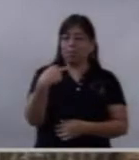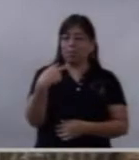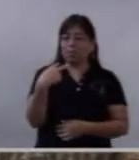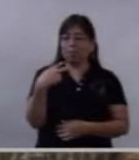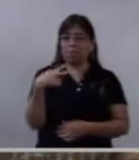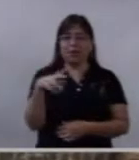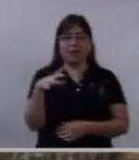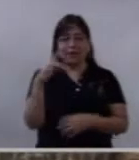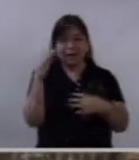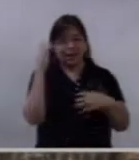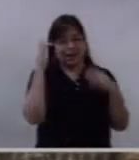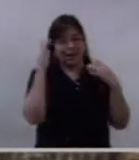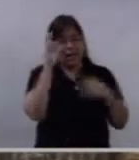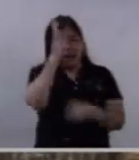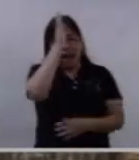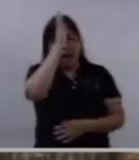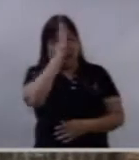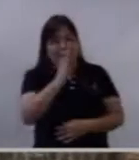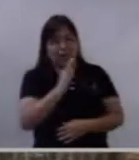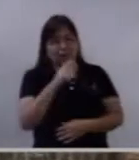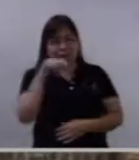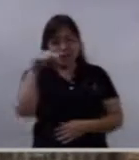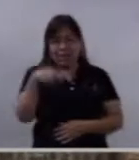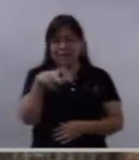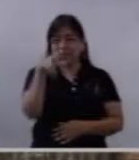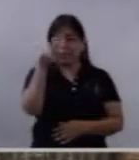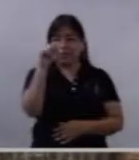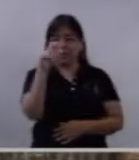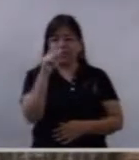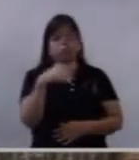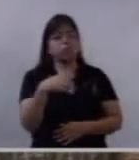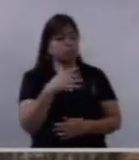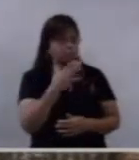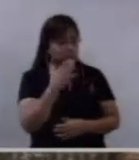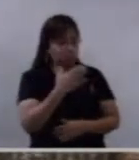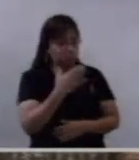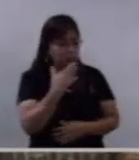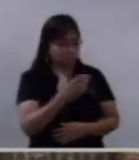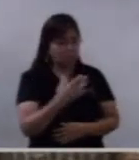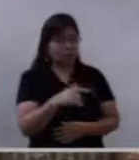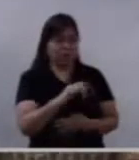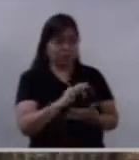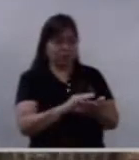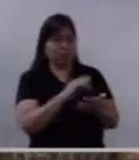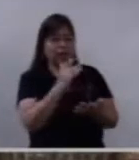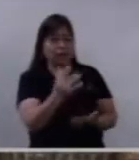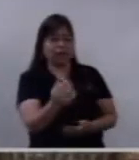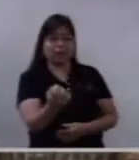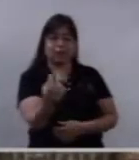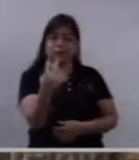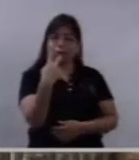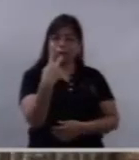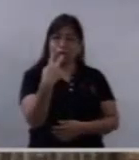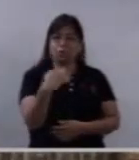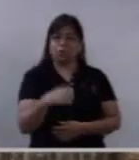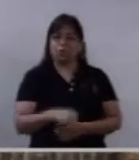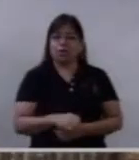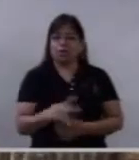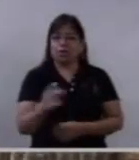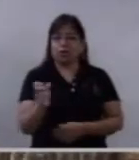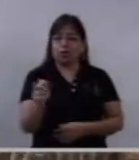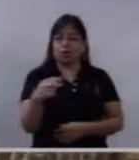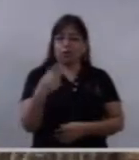Qué bueno que a través de este medio se difunda el mensaje de nuestro Señor